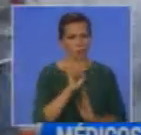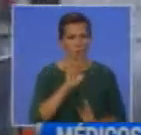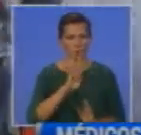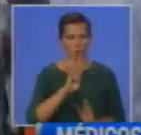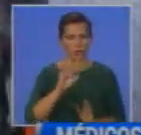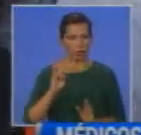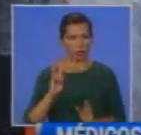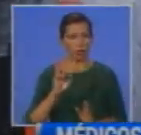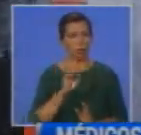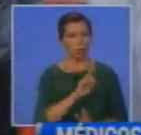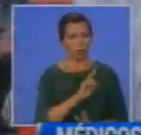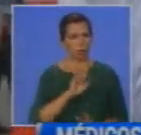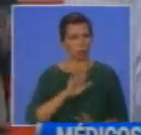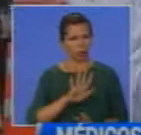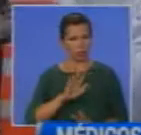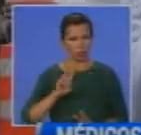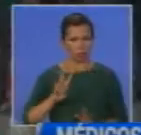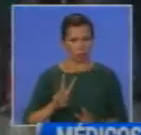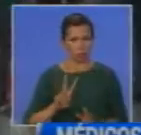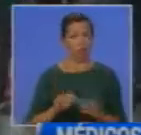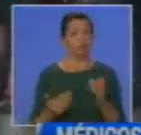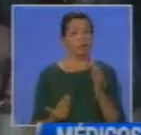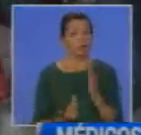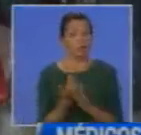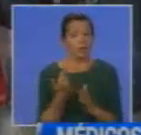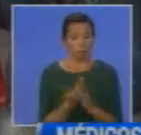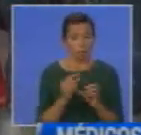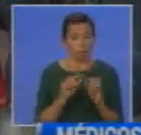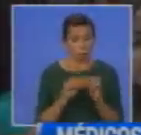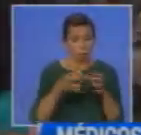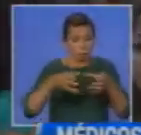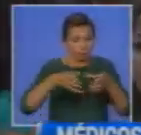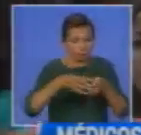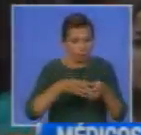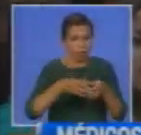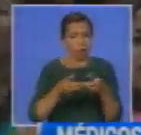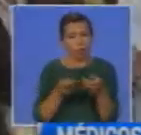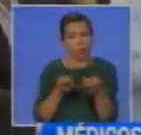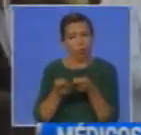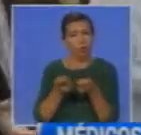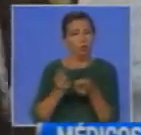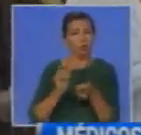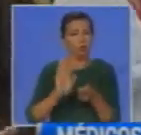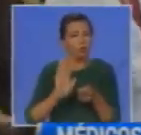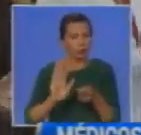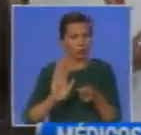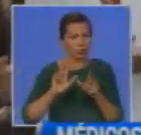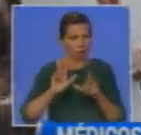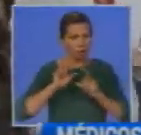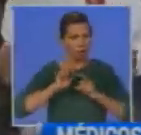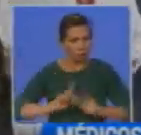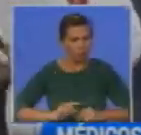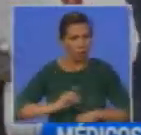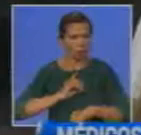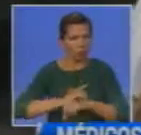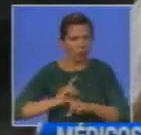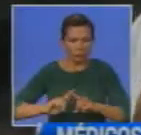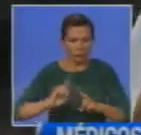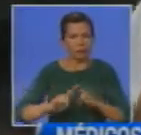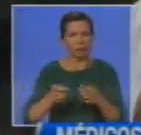y 152, así como la creación de una entidad de control y vigilancia de la actividad profesional